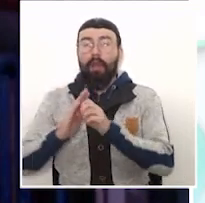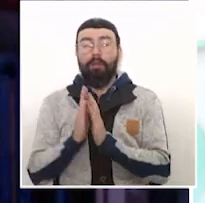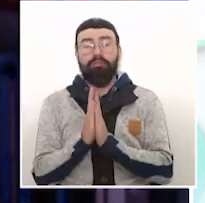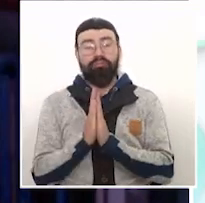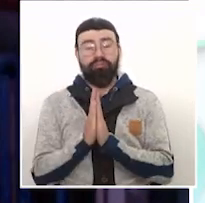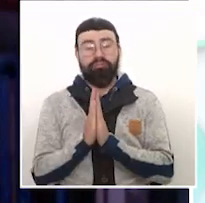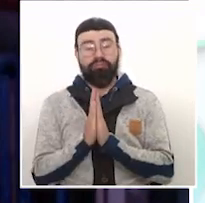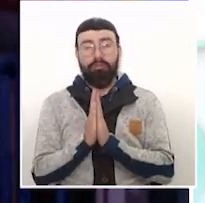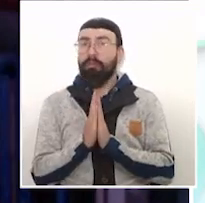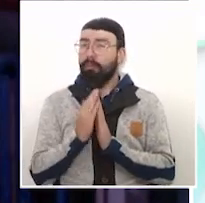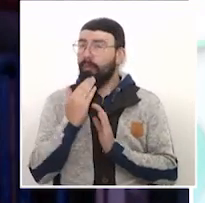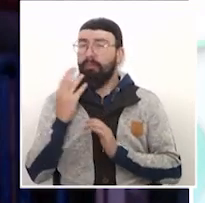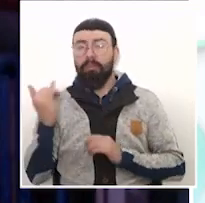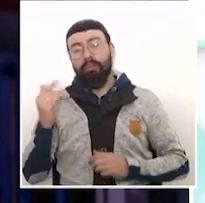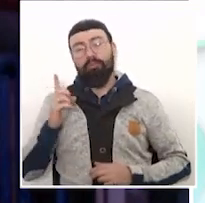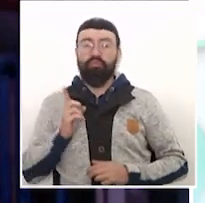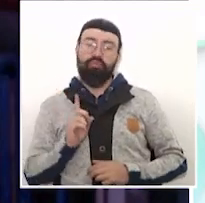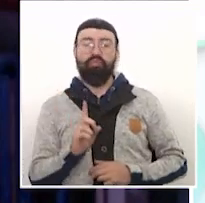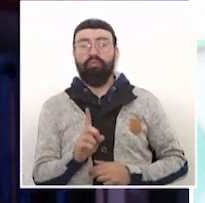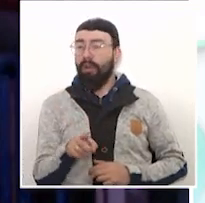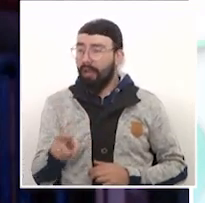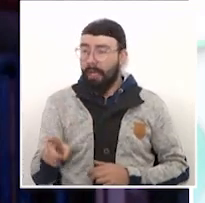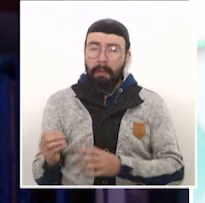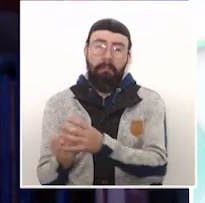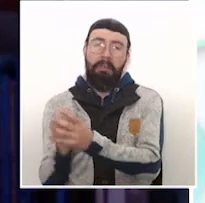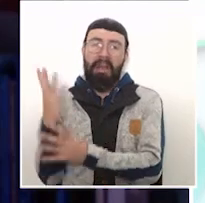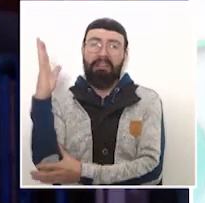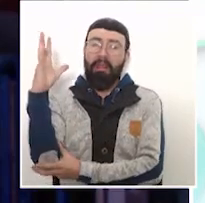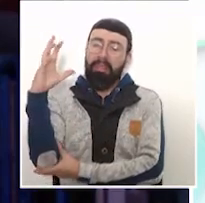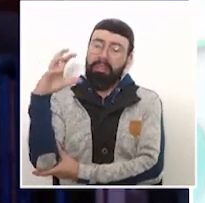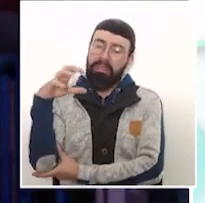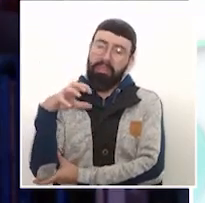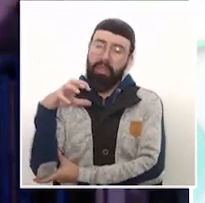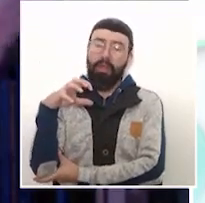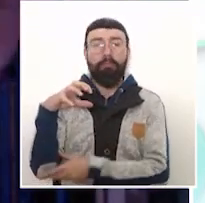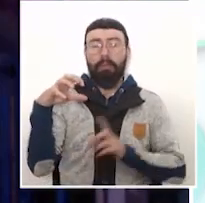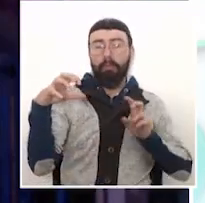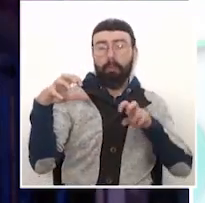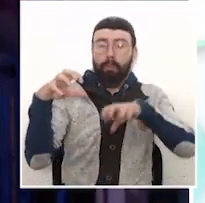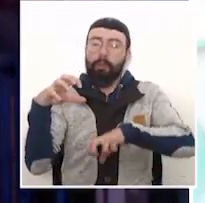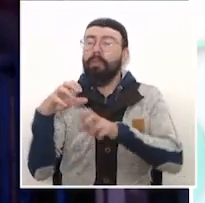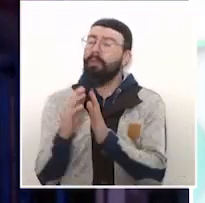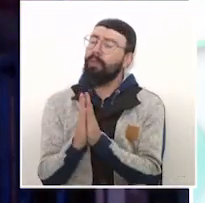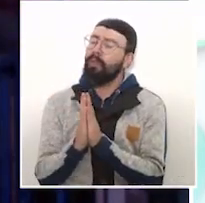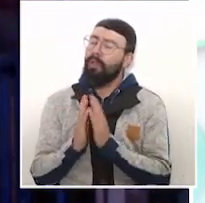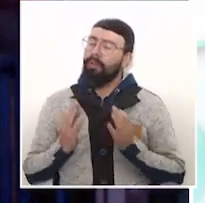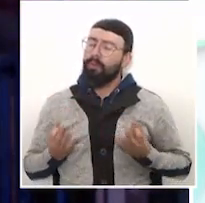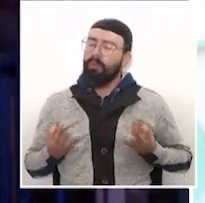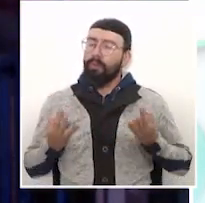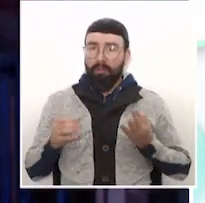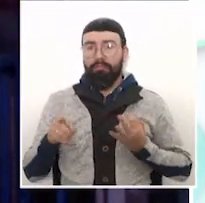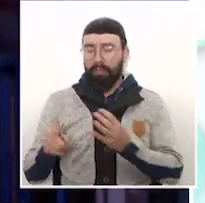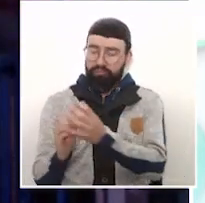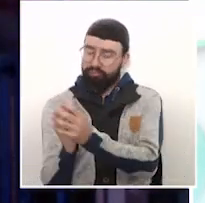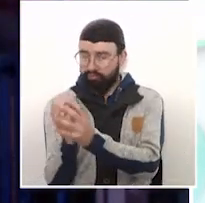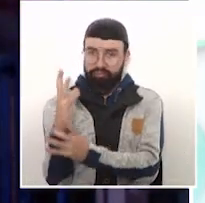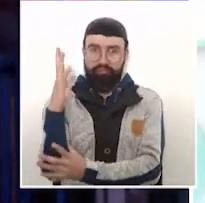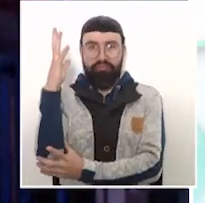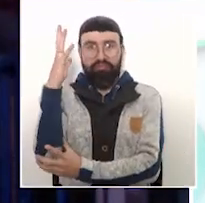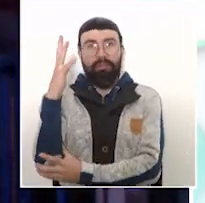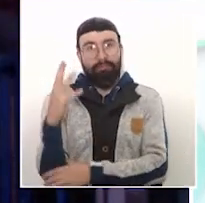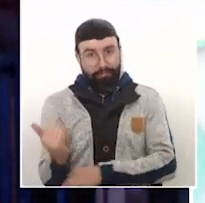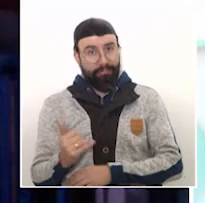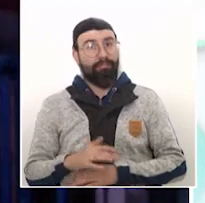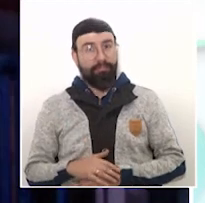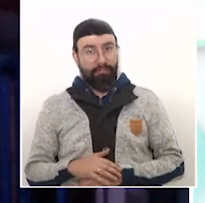pasando frente a una planta casi moribunda, solo meditando junto a ella, la planta ha reverdecido. Pero entonces lo más importante para ti,